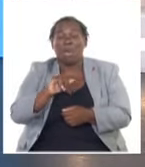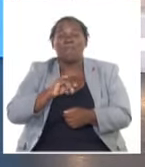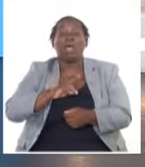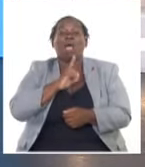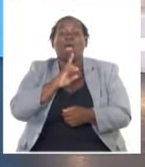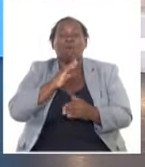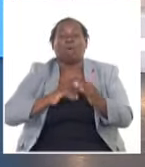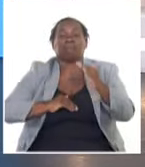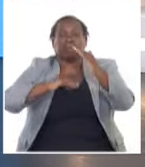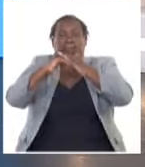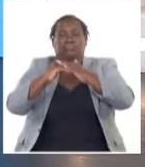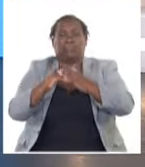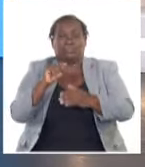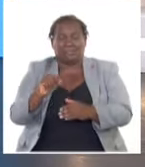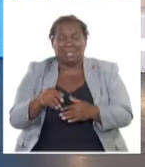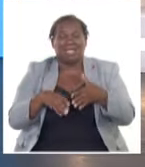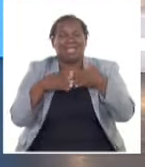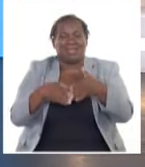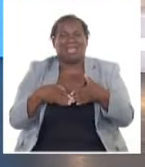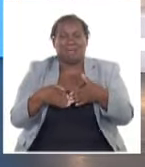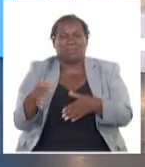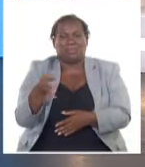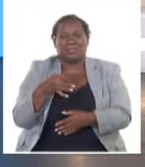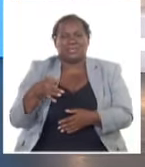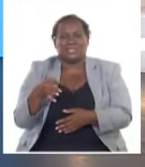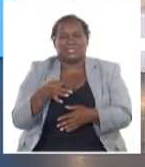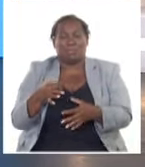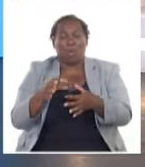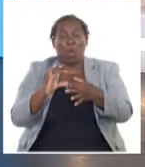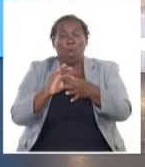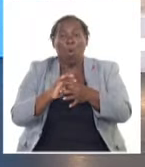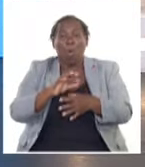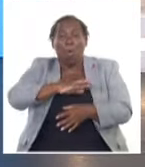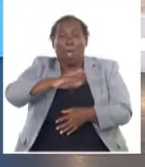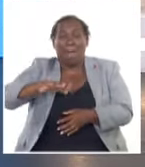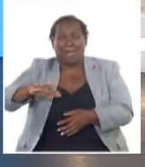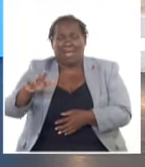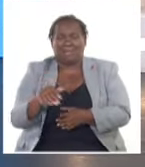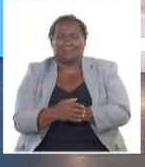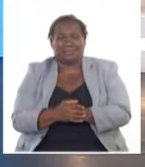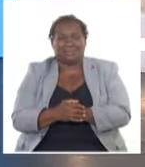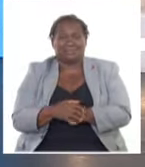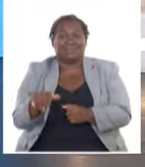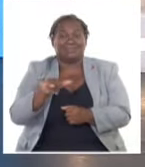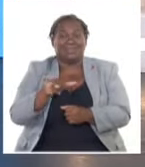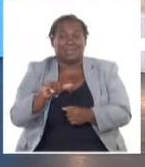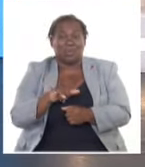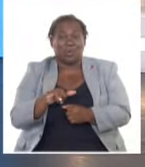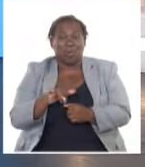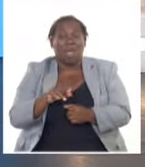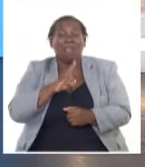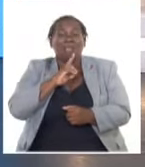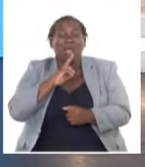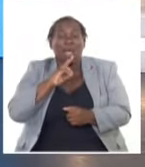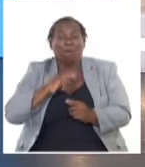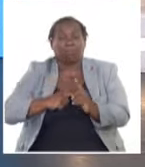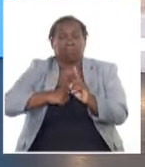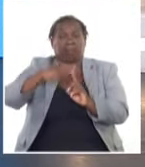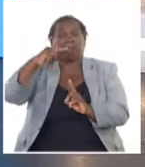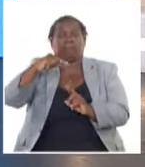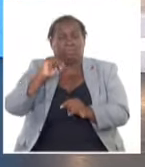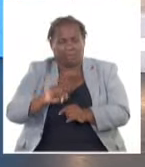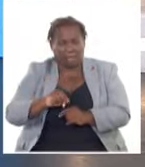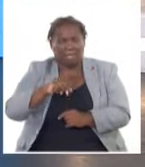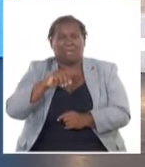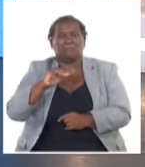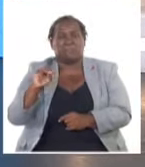de la provincia de Granma y también en el municipio de Guamá en Santiago de Cuba, inundaciones costeras de ligeras a moderadas. En el resto de las costas